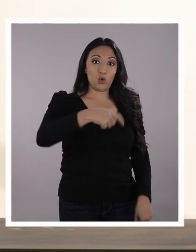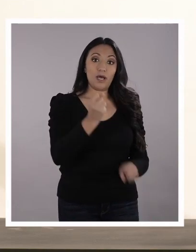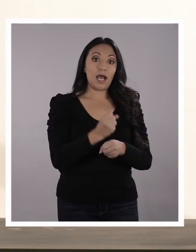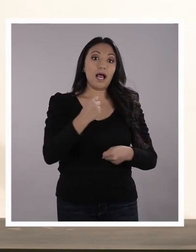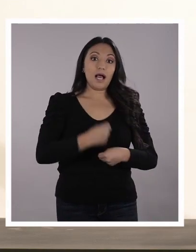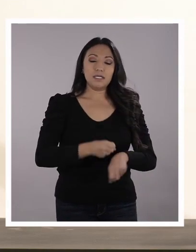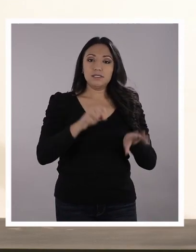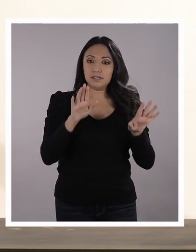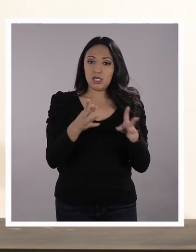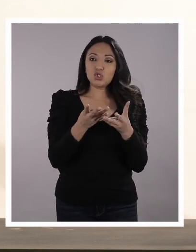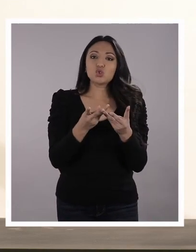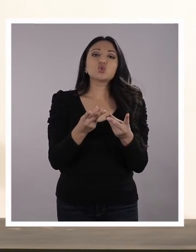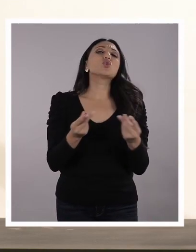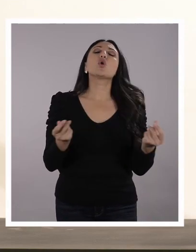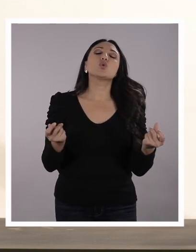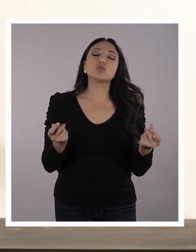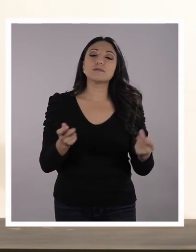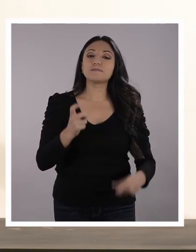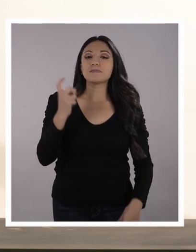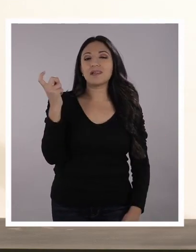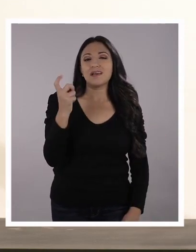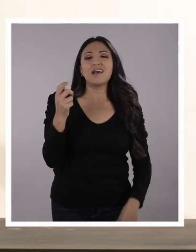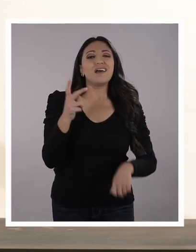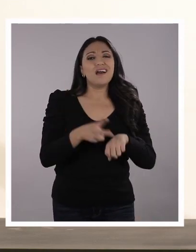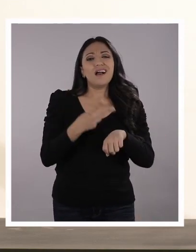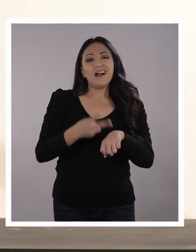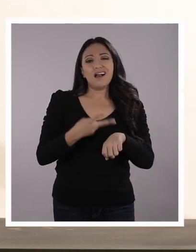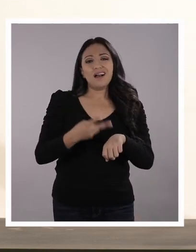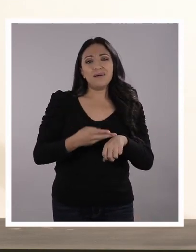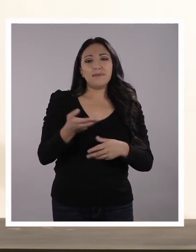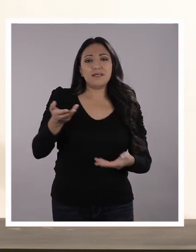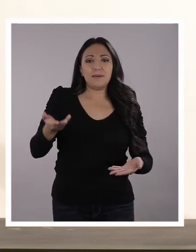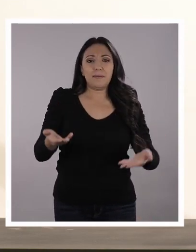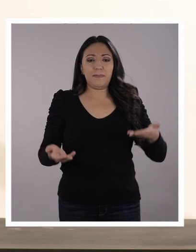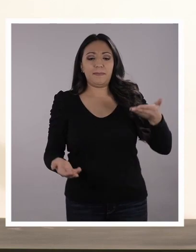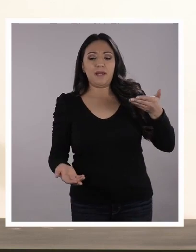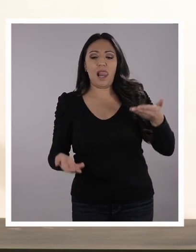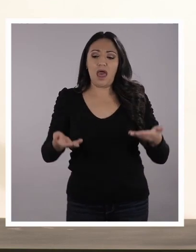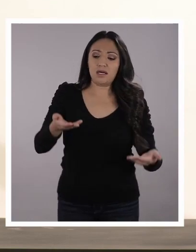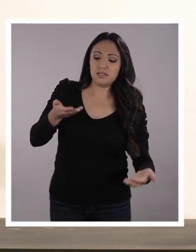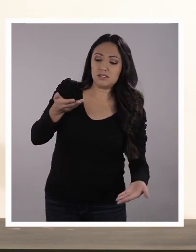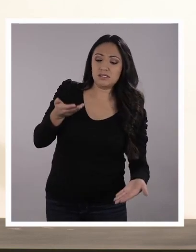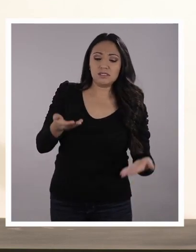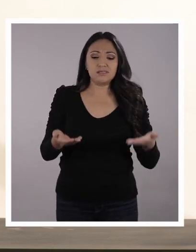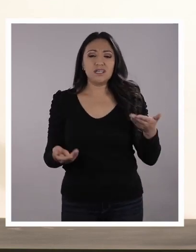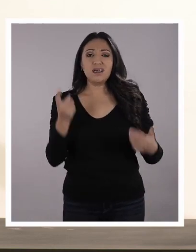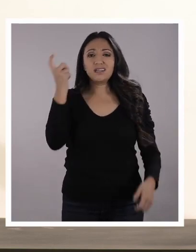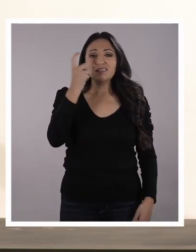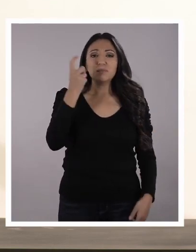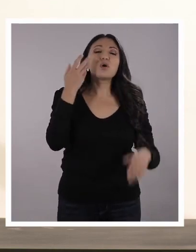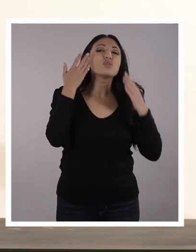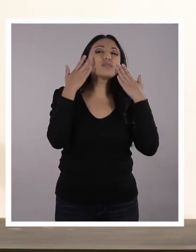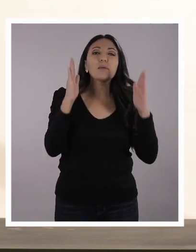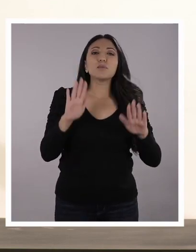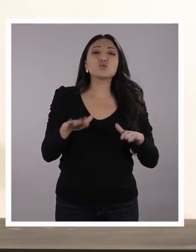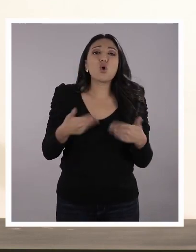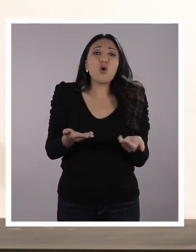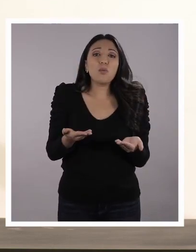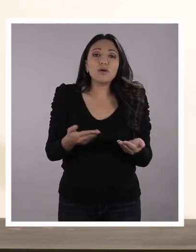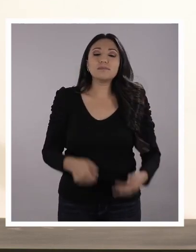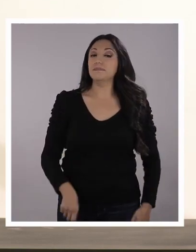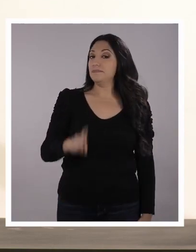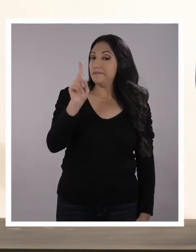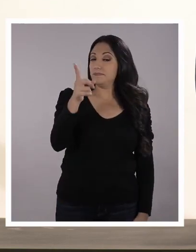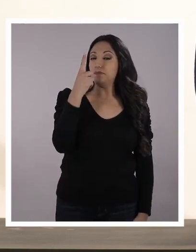una solución a una necesidad. A veces necesitamos hacer una balanza para pesar en casa y no tenemos cómo. Vamos a crear